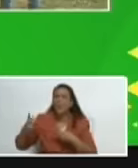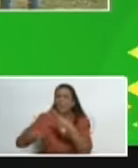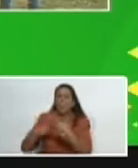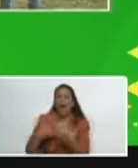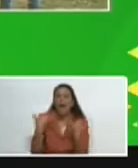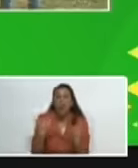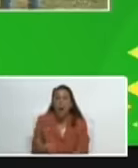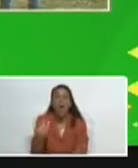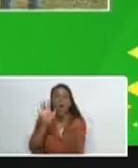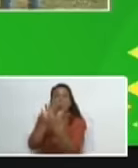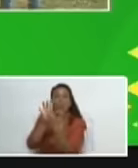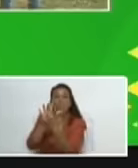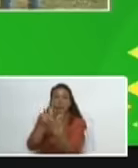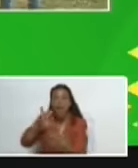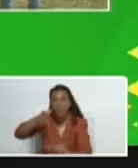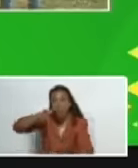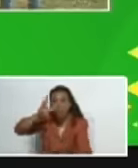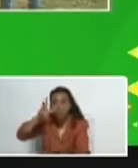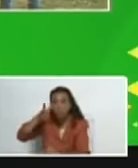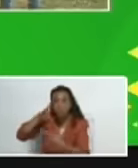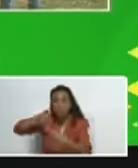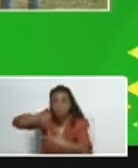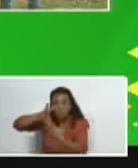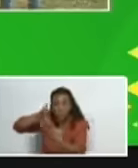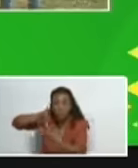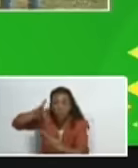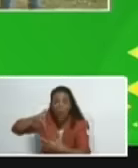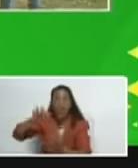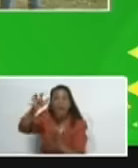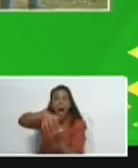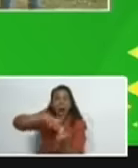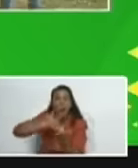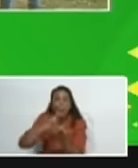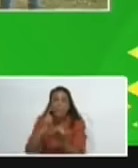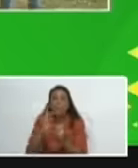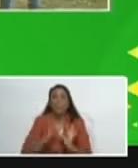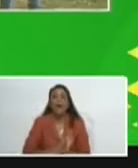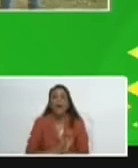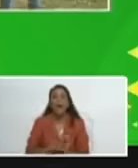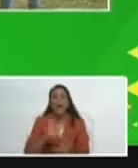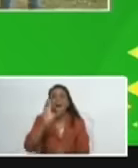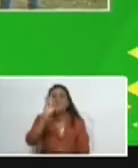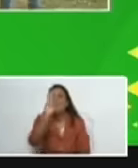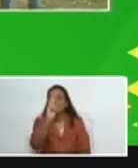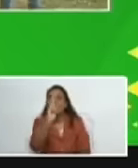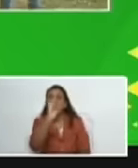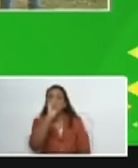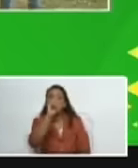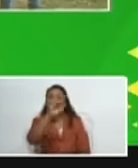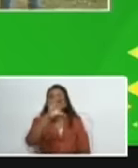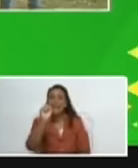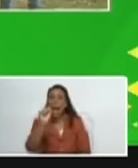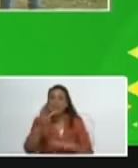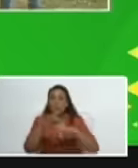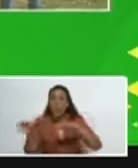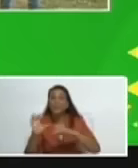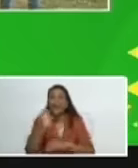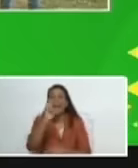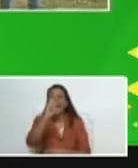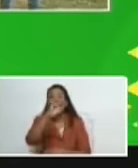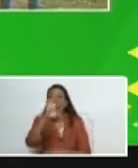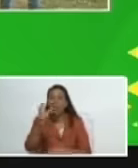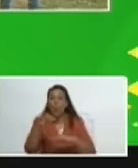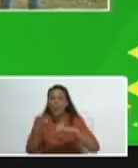pase directamente a la agropecuaria La Pica Riada, sector El